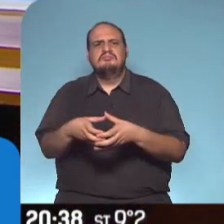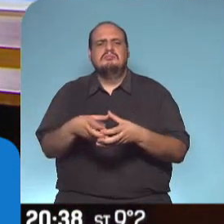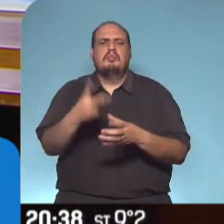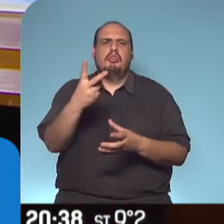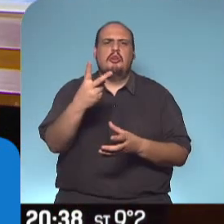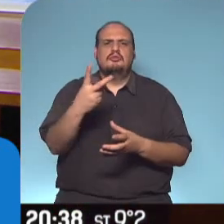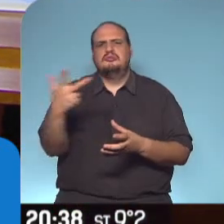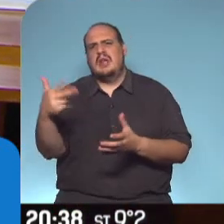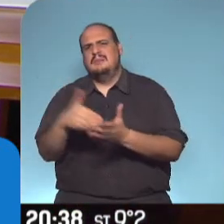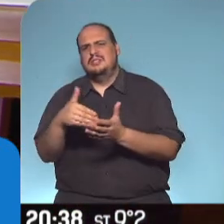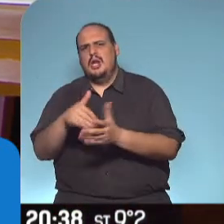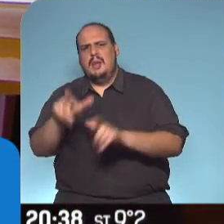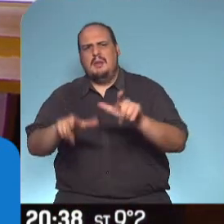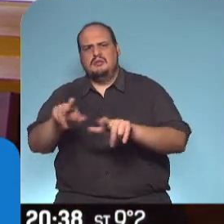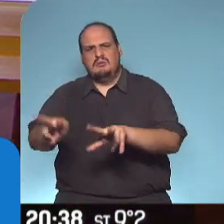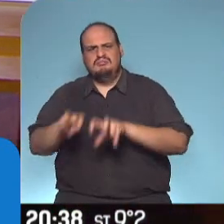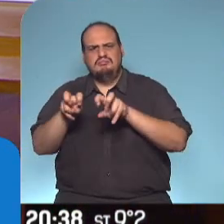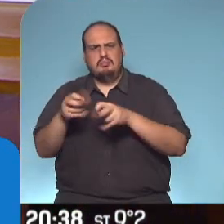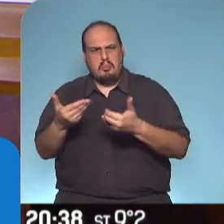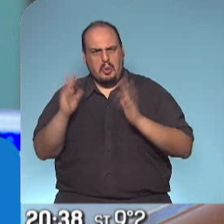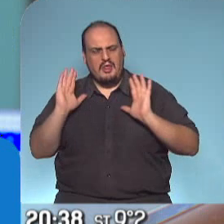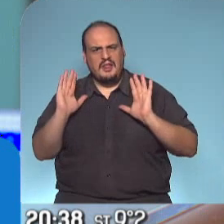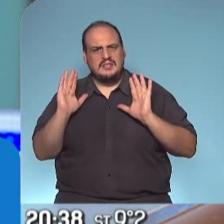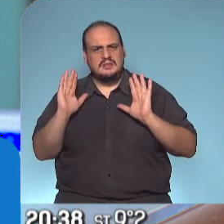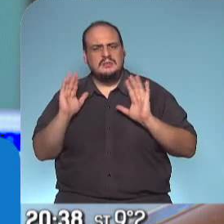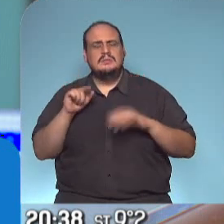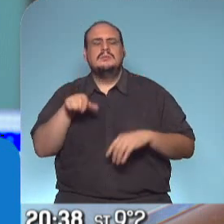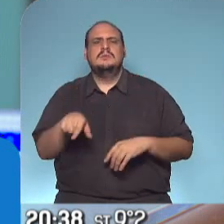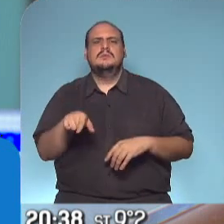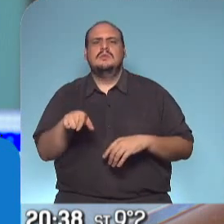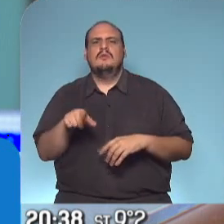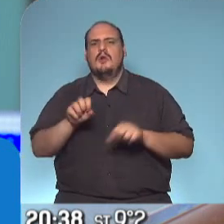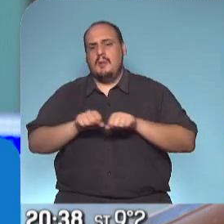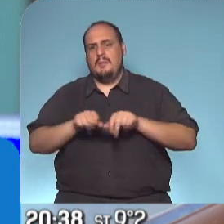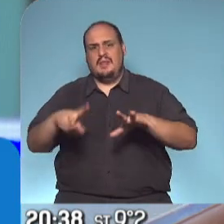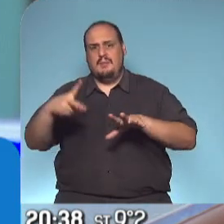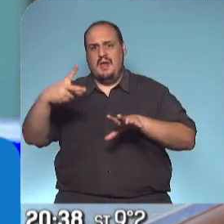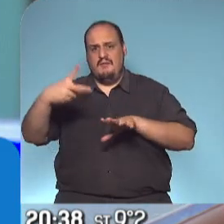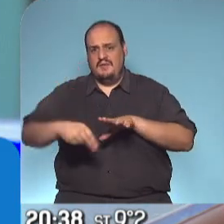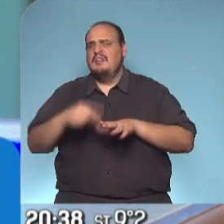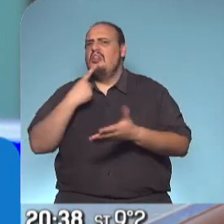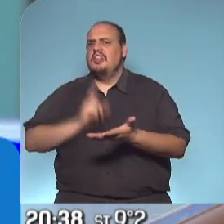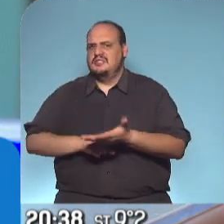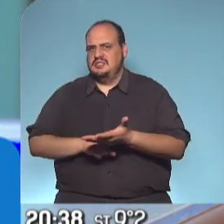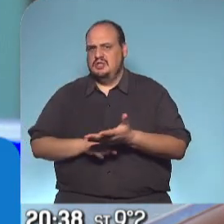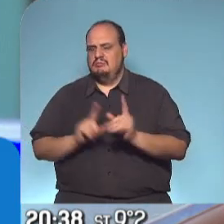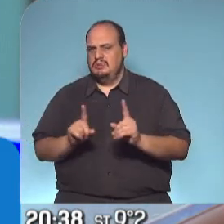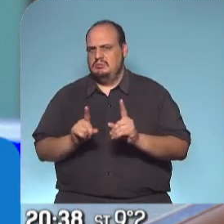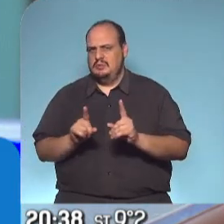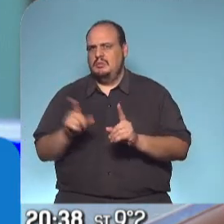millones de personas. Sería algo así como una medida post-pandemia. Algo para